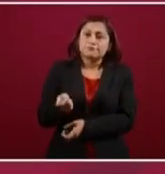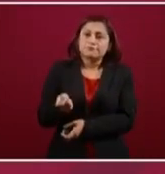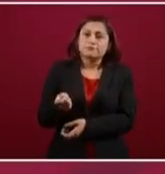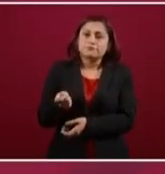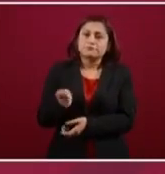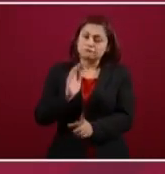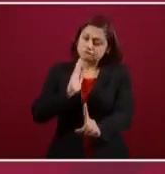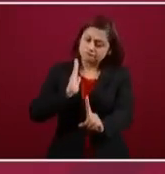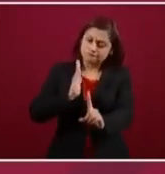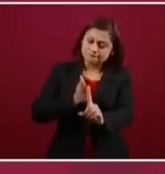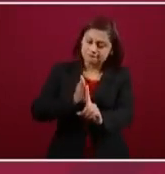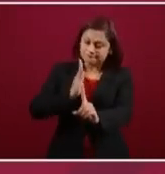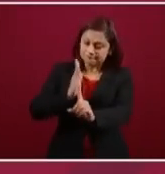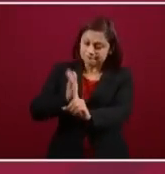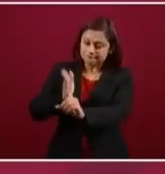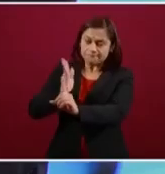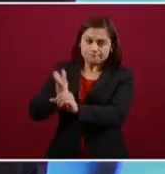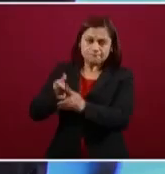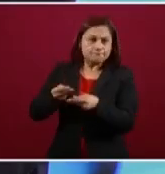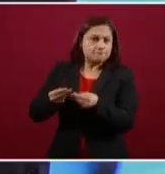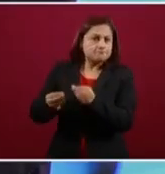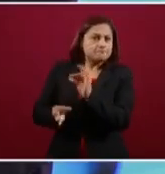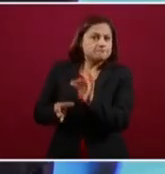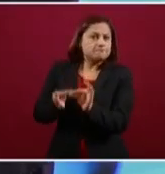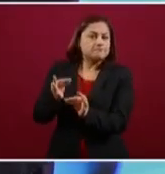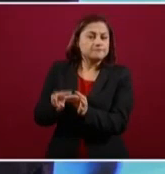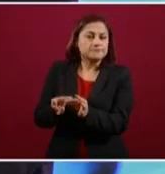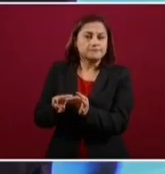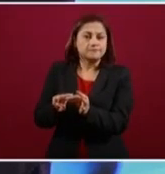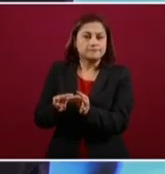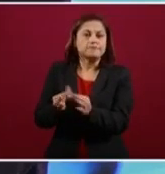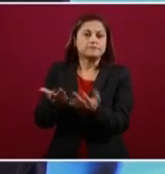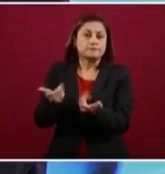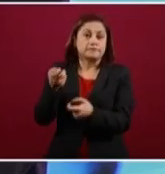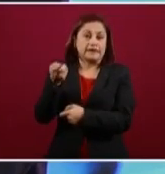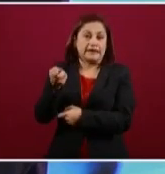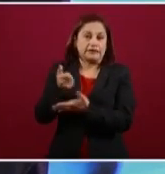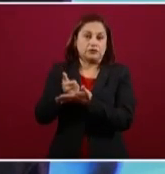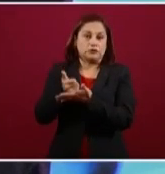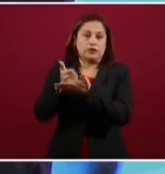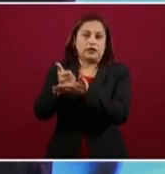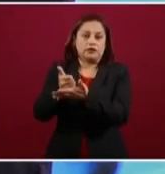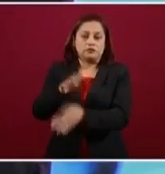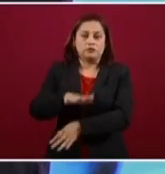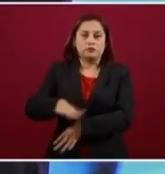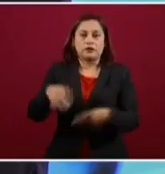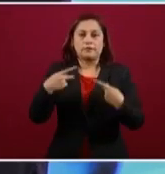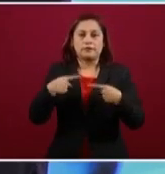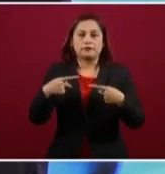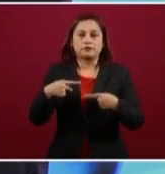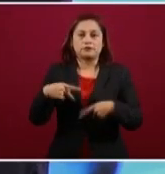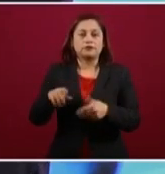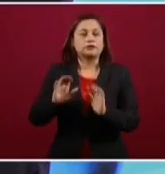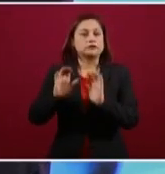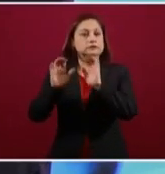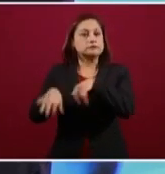vaya bien dirigida y le dé trabajo a la gente,